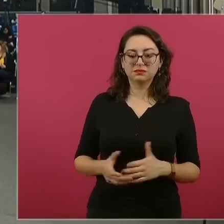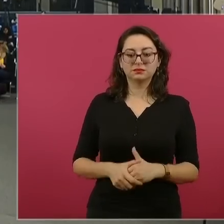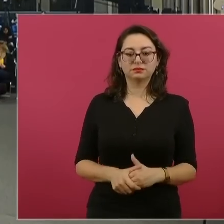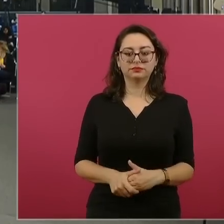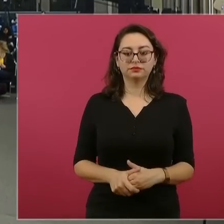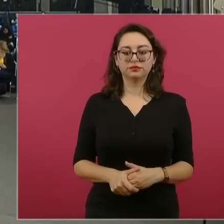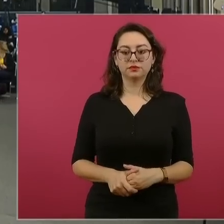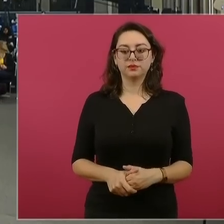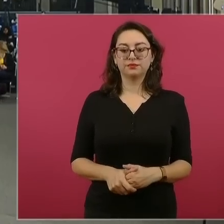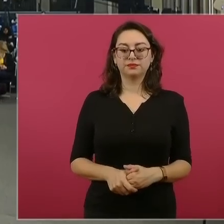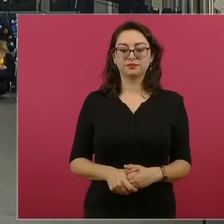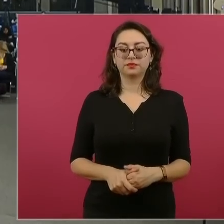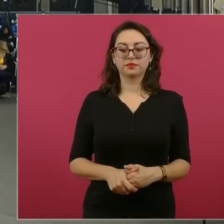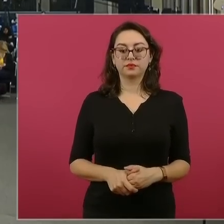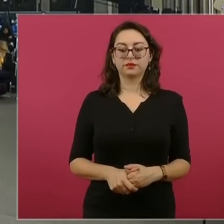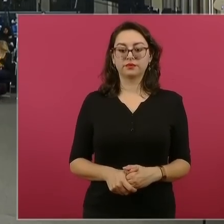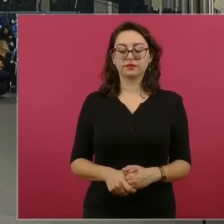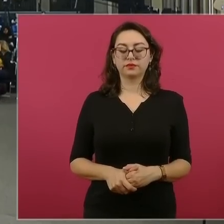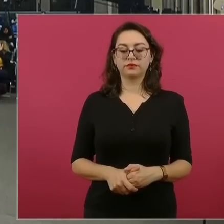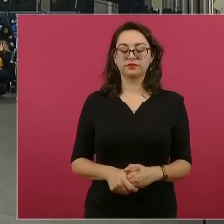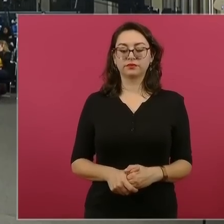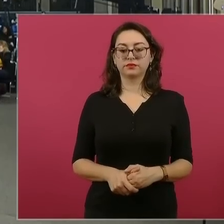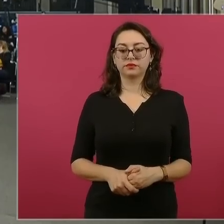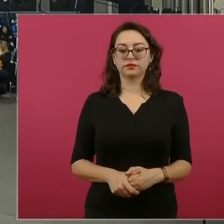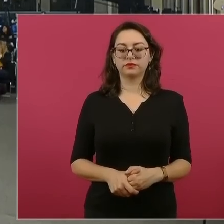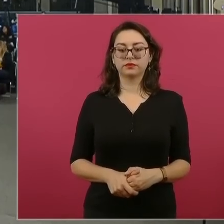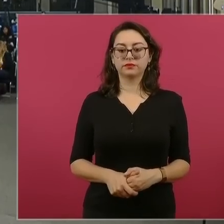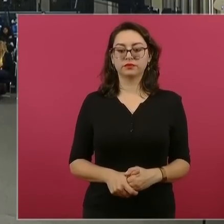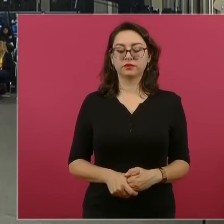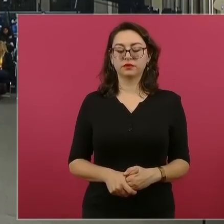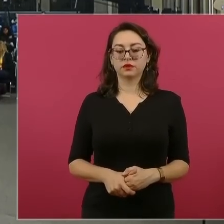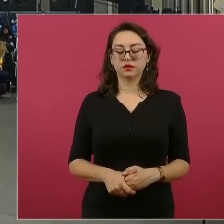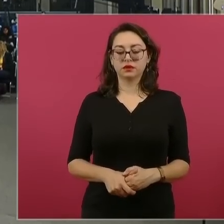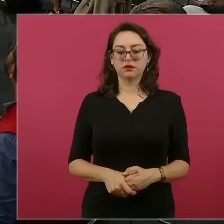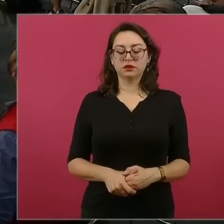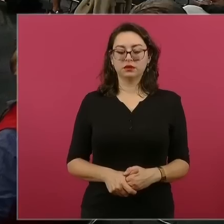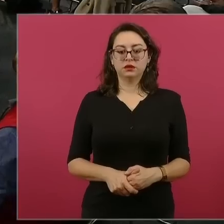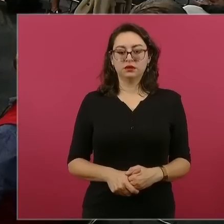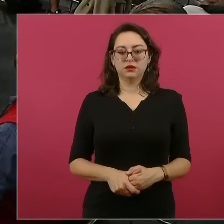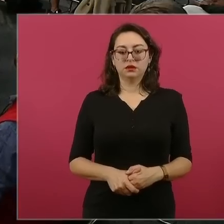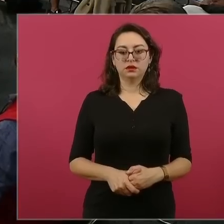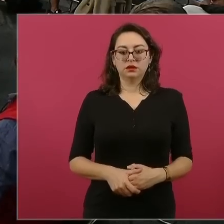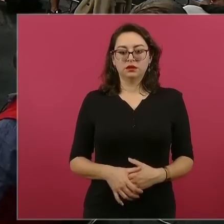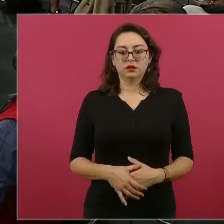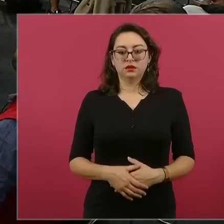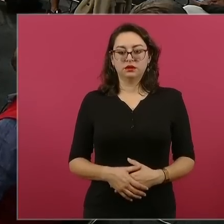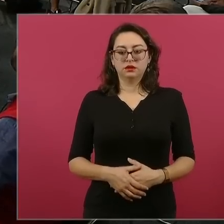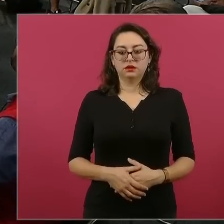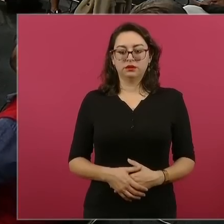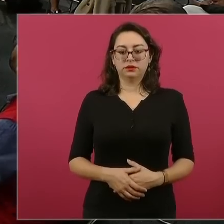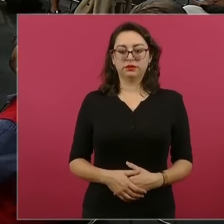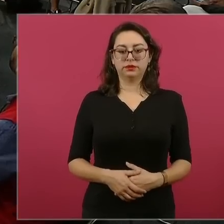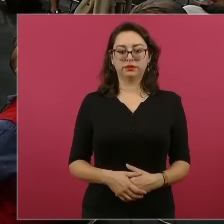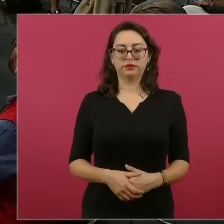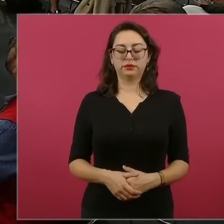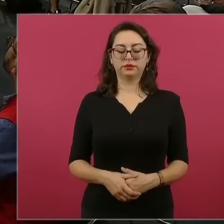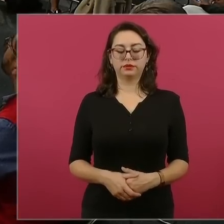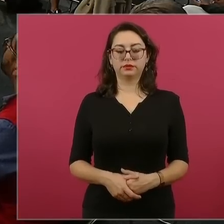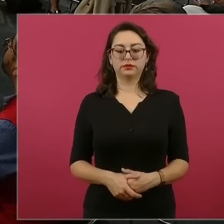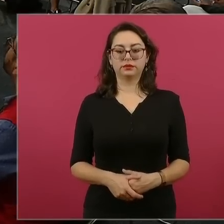Bueno, lo de los gasoductos fue lo del sistema penitenciario, sistema de agua, sistema carretero, más o